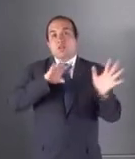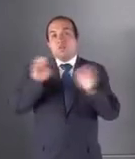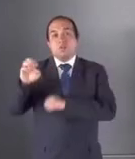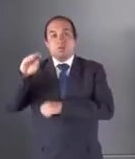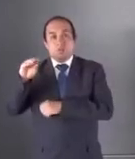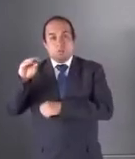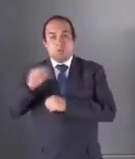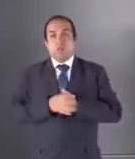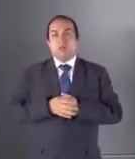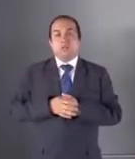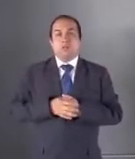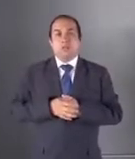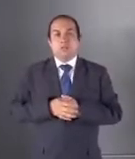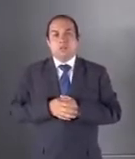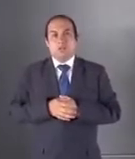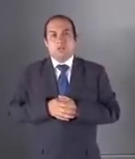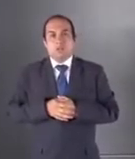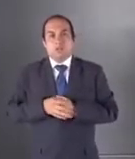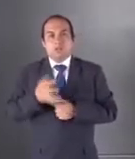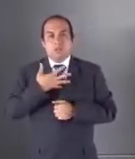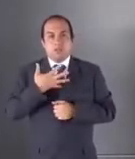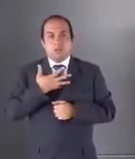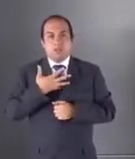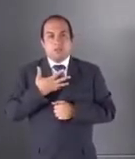el periférico, es decir, era un humedal